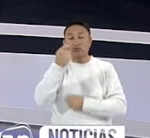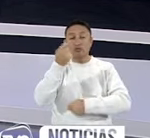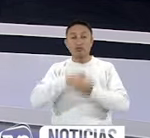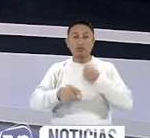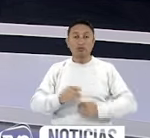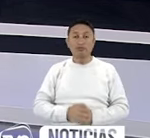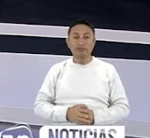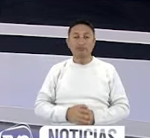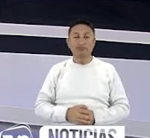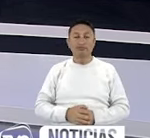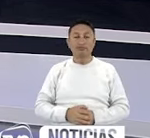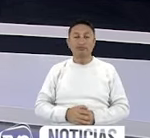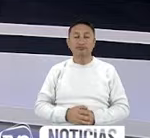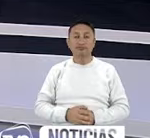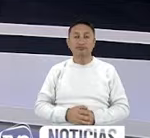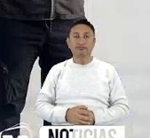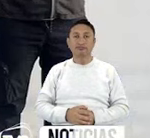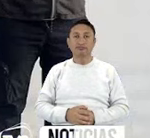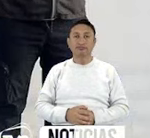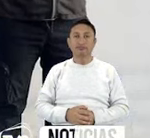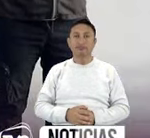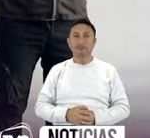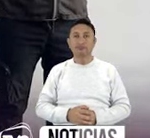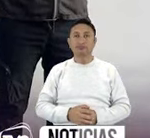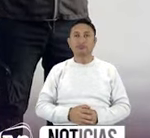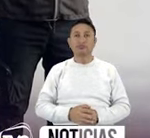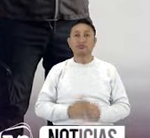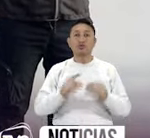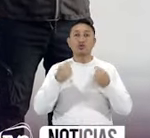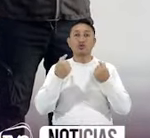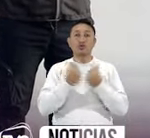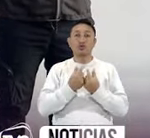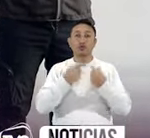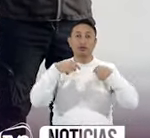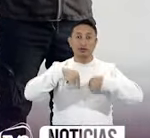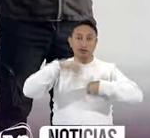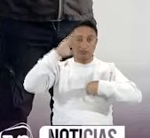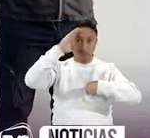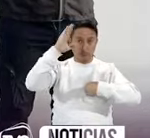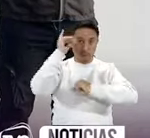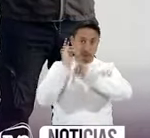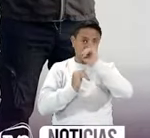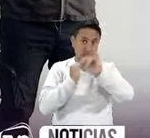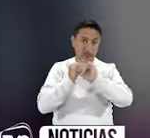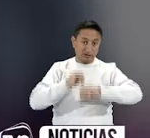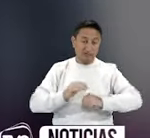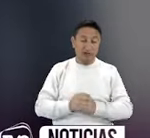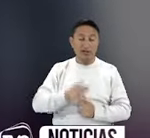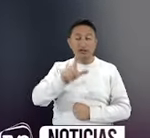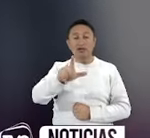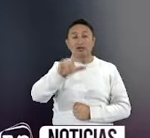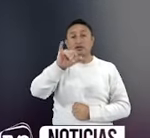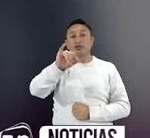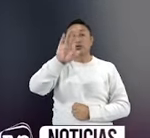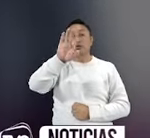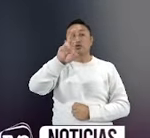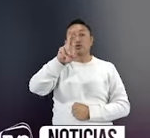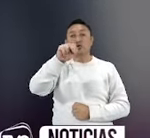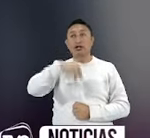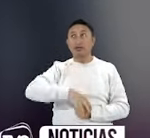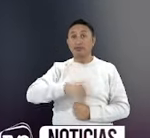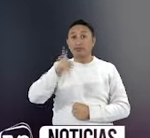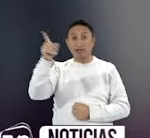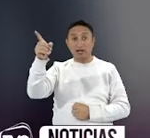contrabando. Agentes del bloque de búsqueda en coordinación con la policía de Lituania ubicaron al más buscado de ese país. El